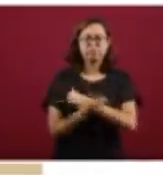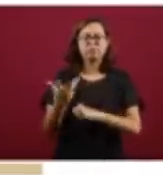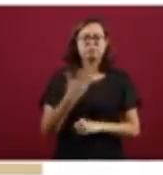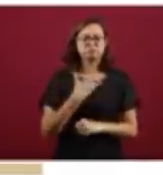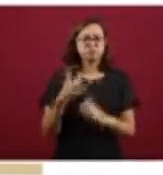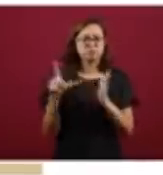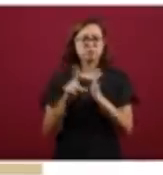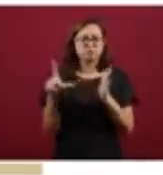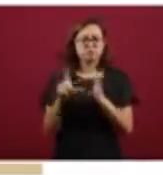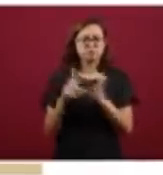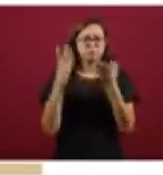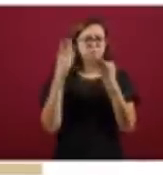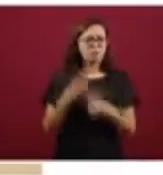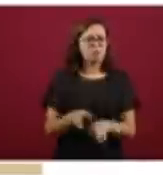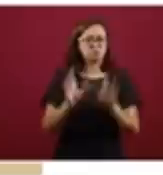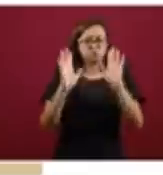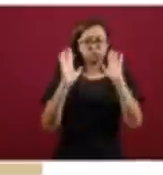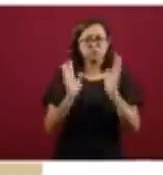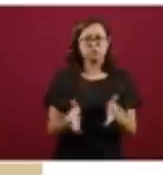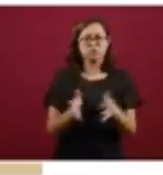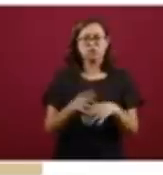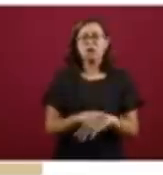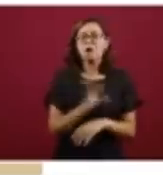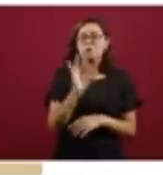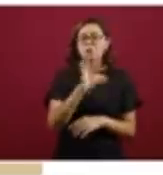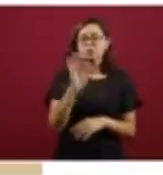estar bancarizado. Y el